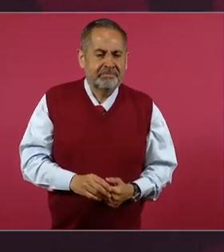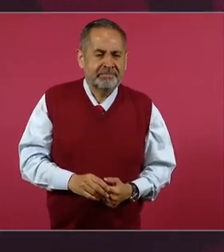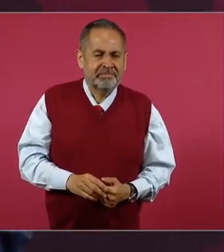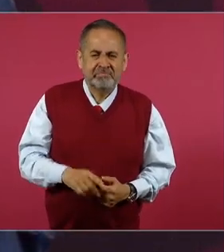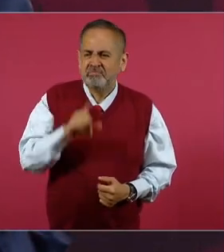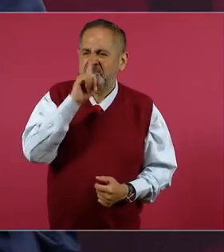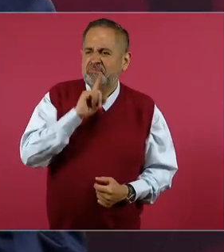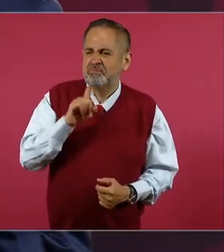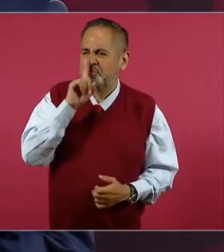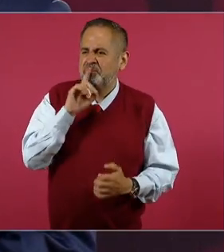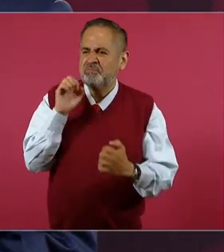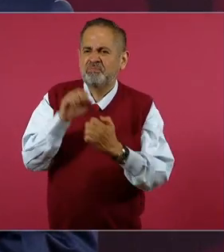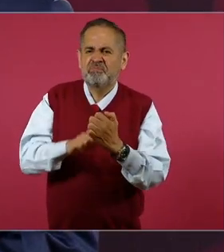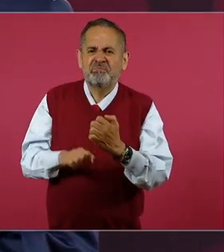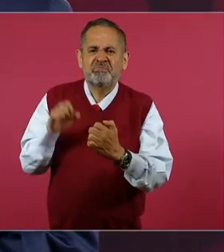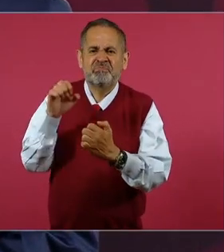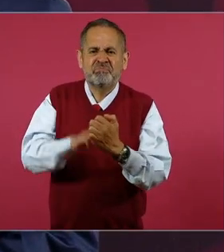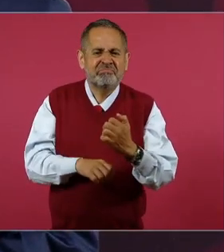mintiendo,